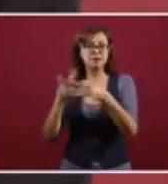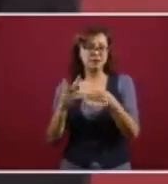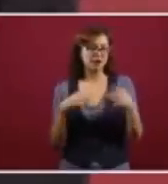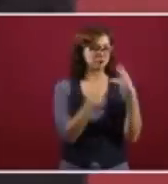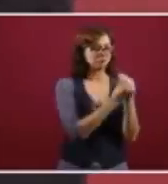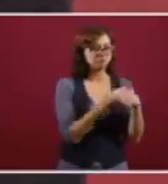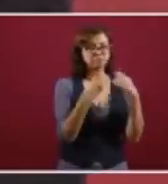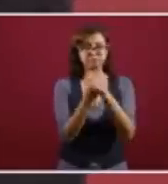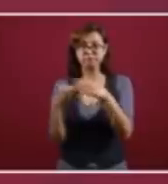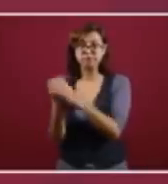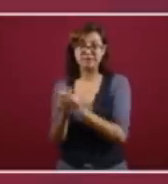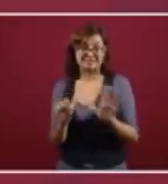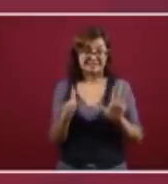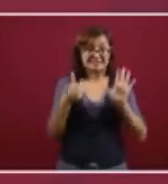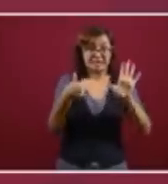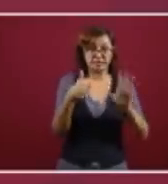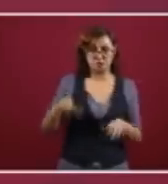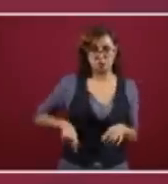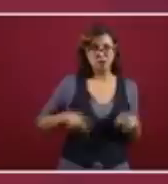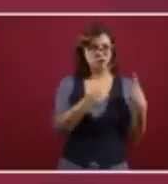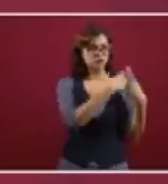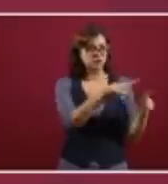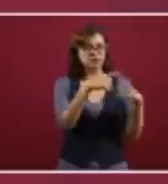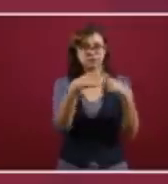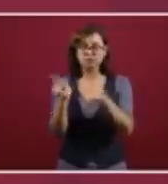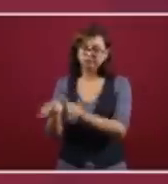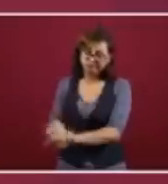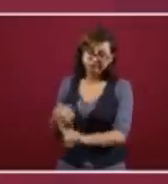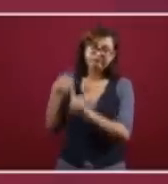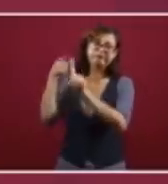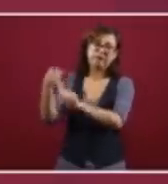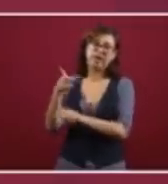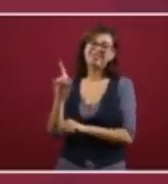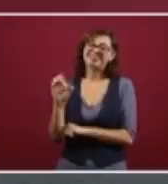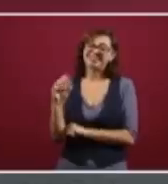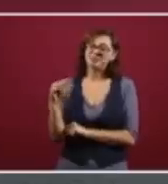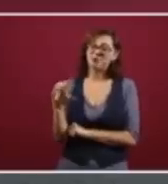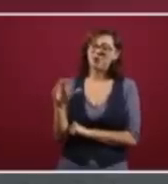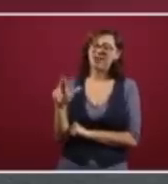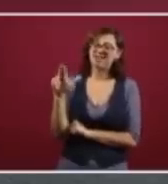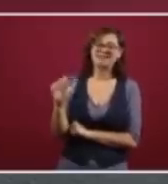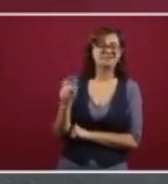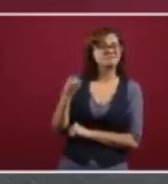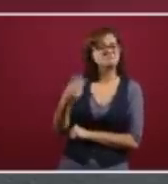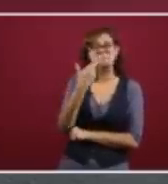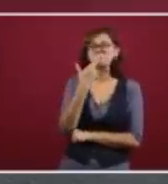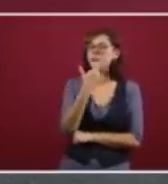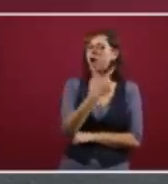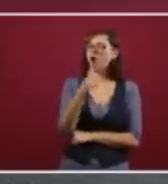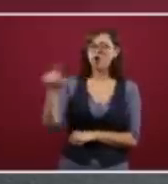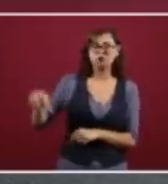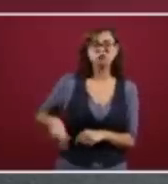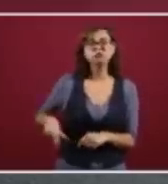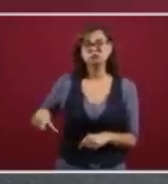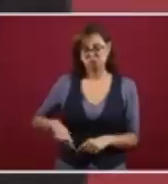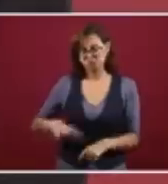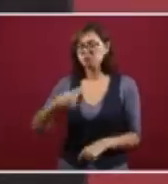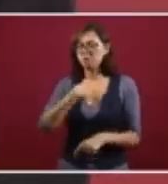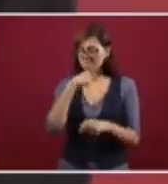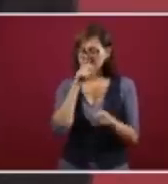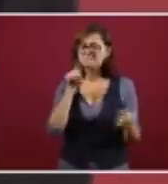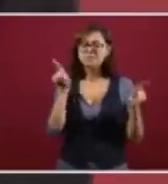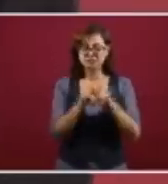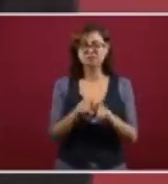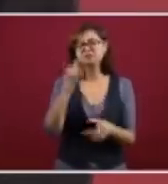mejor es la democracia. Yo creo que es lo mejor de